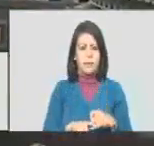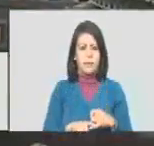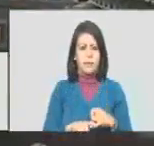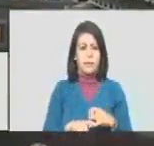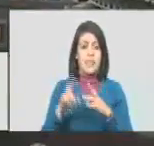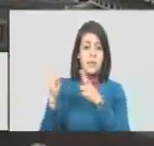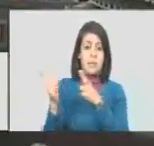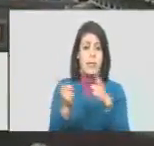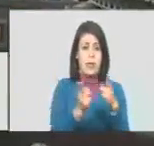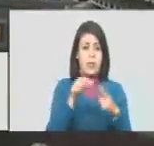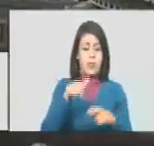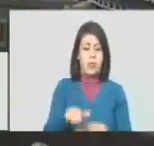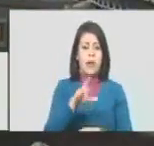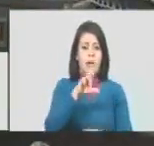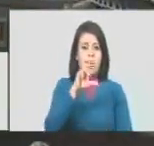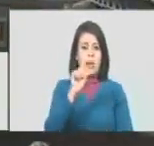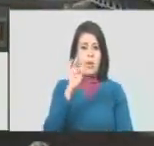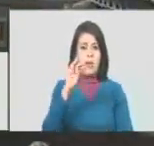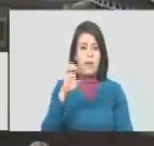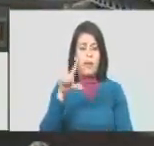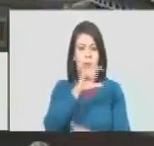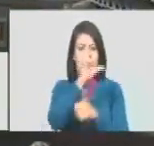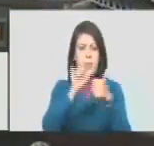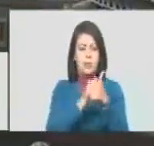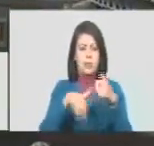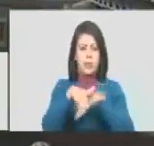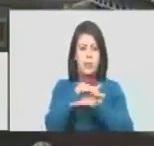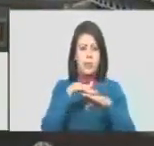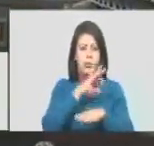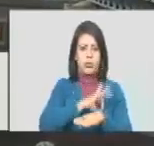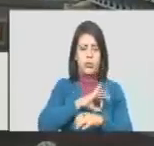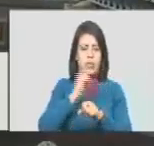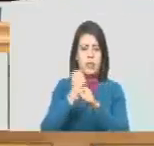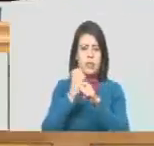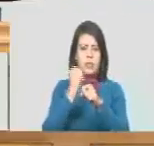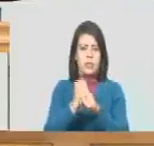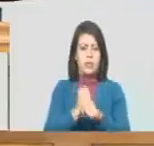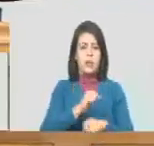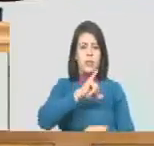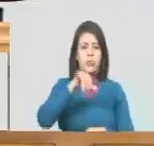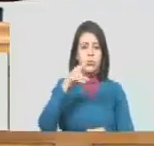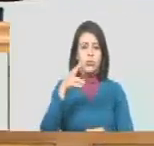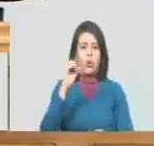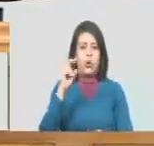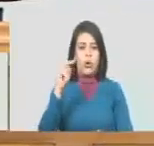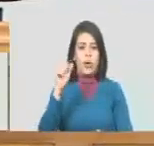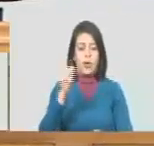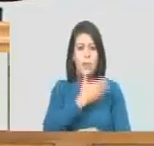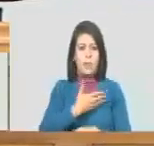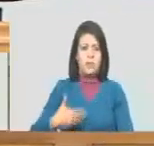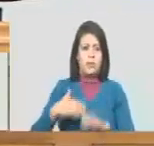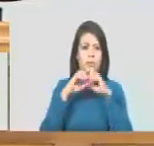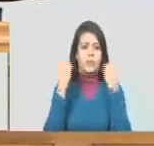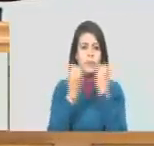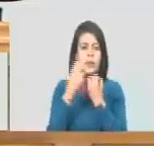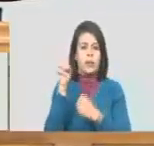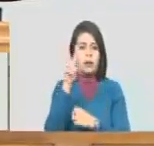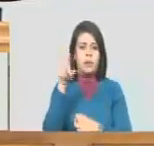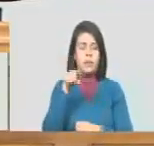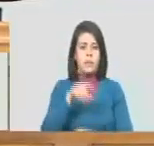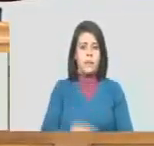Son invitados nuestros también Rafael Ríos, viceministro del Proceso Social del Trabajo, Joana Peñalver, presidenta de la Organización